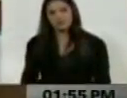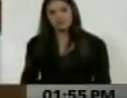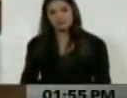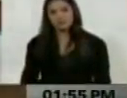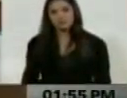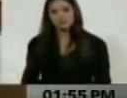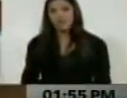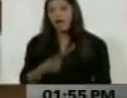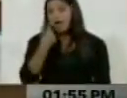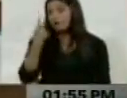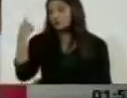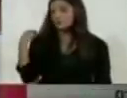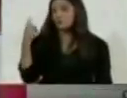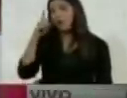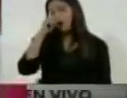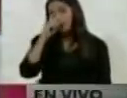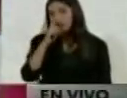Hace un año